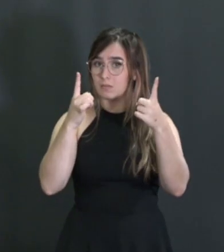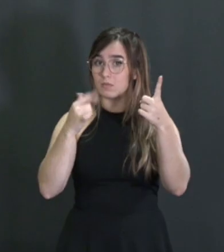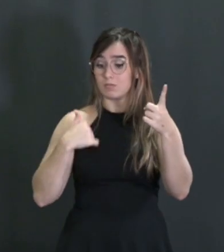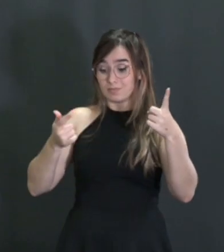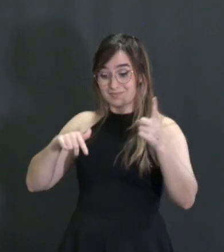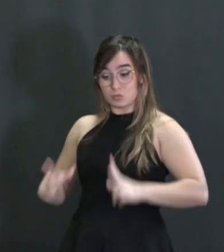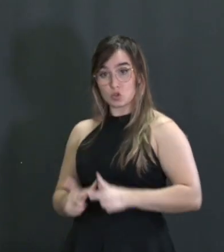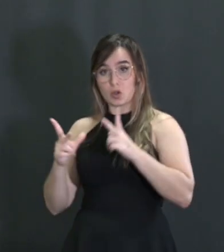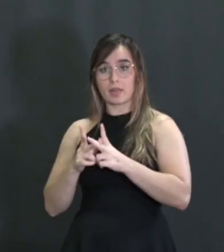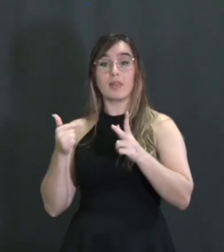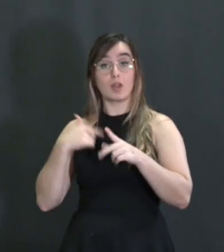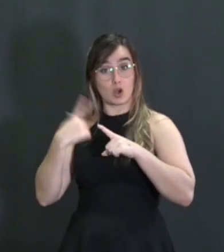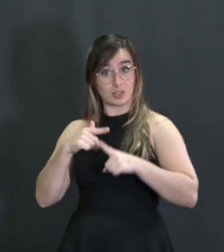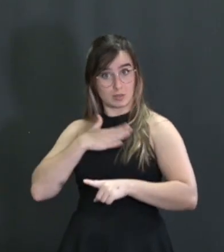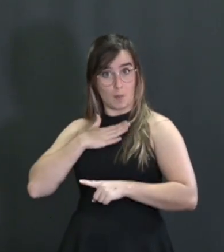legítimamente lo que les pertenece.